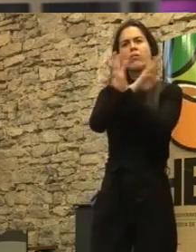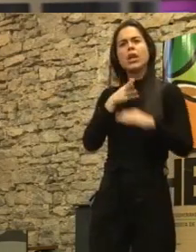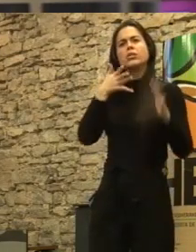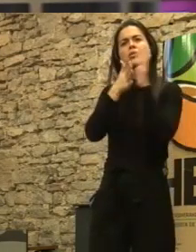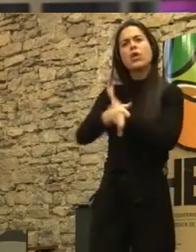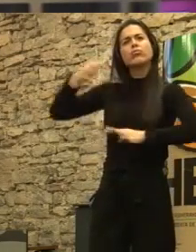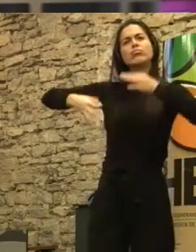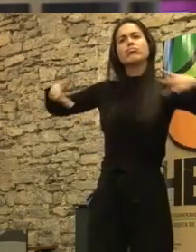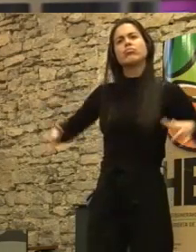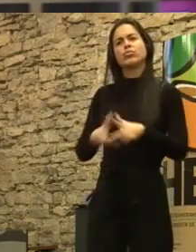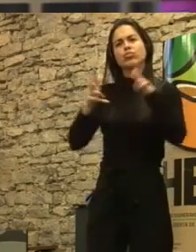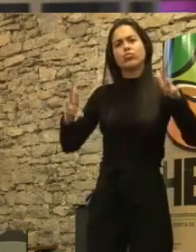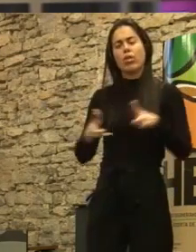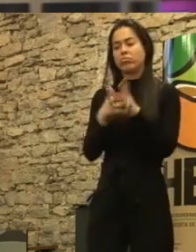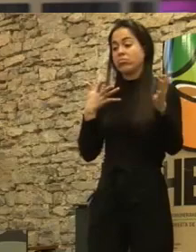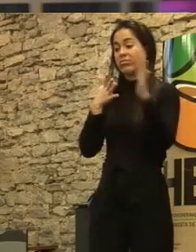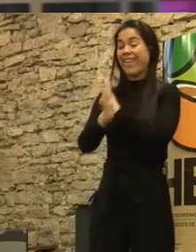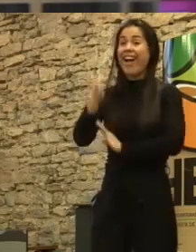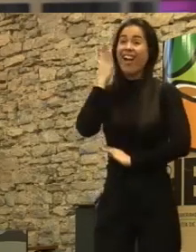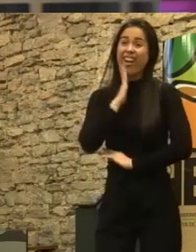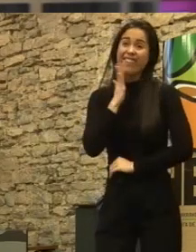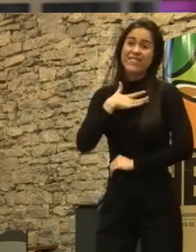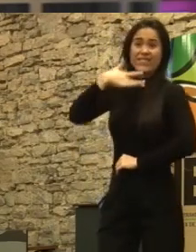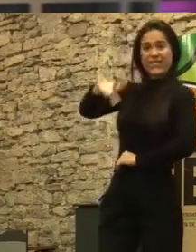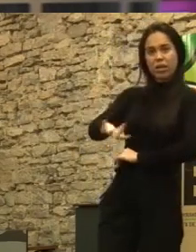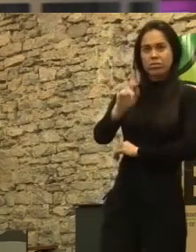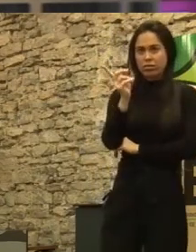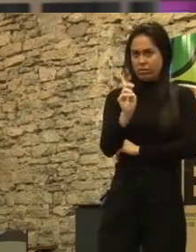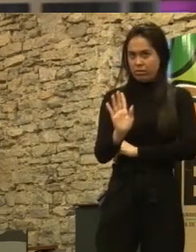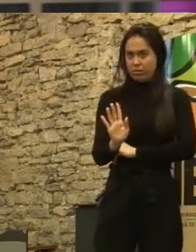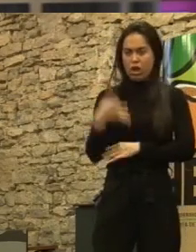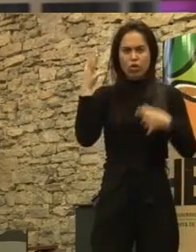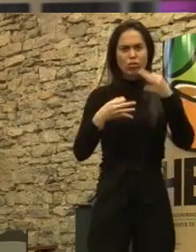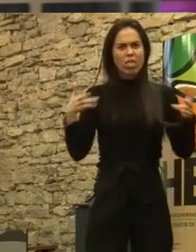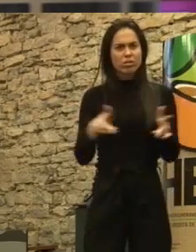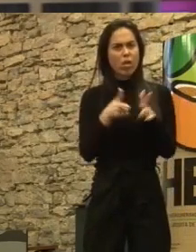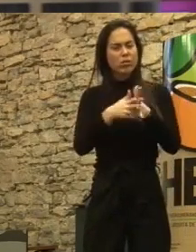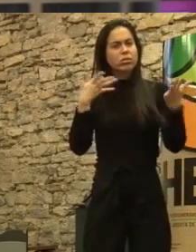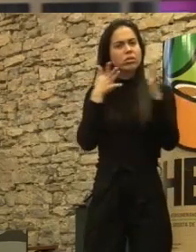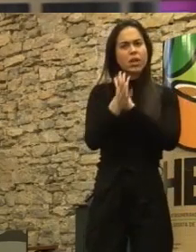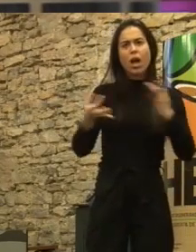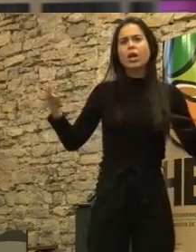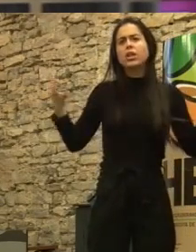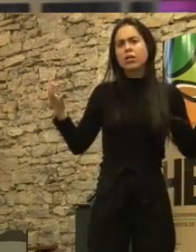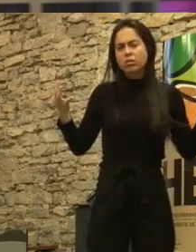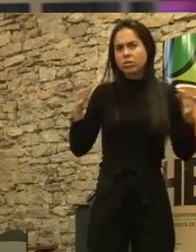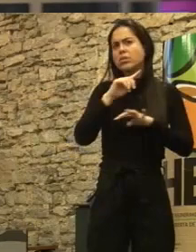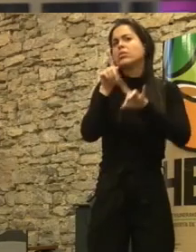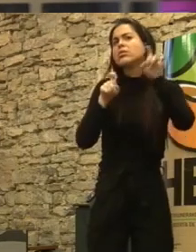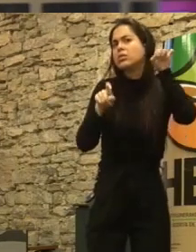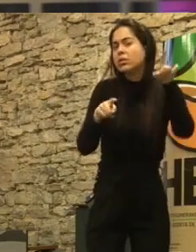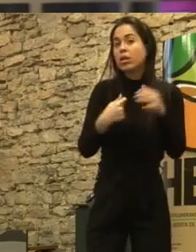social. No estamos hablando de caridad. ¿Qué significa la justicia social? La justicia social significa que todos